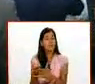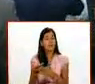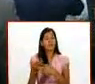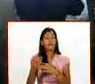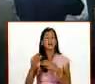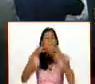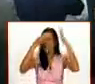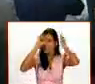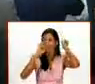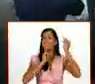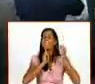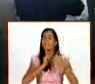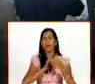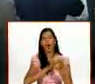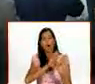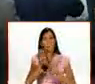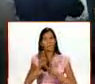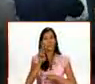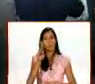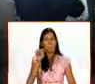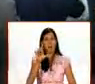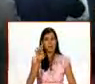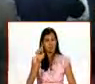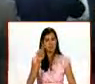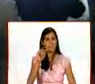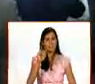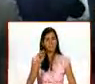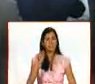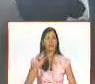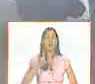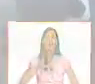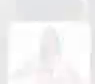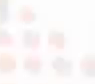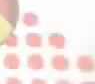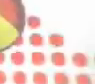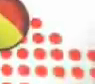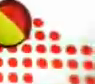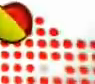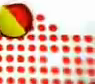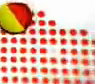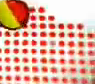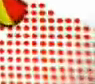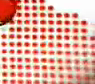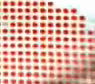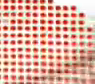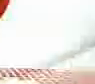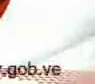Israel, esto en apoyo a este pueblo palestino. Luis Ugas, La Noticia.